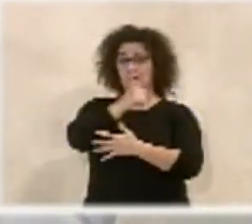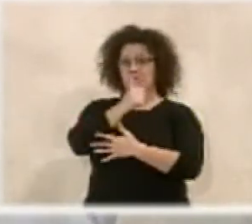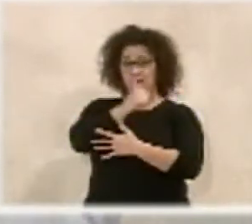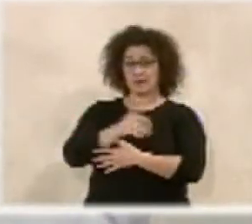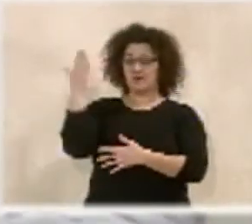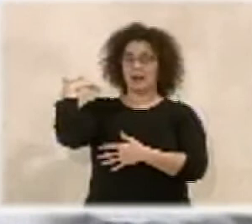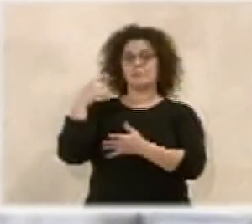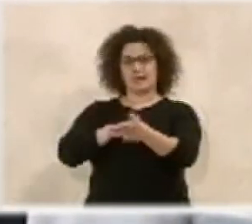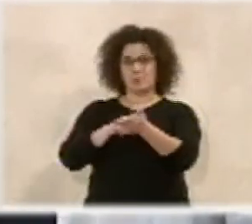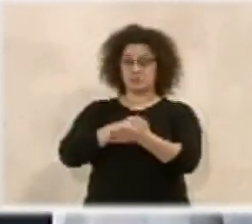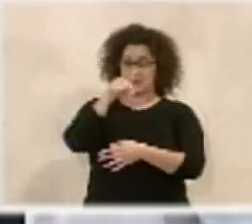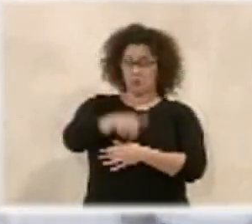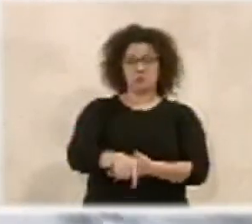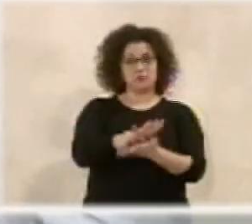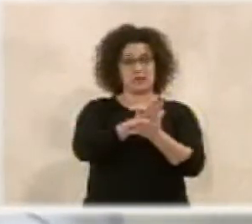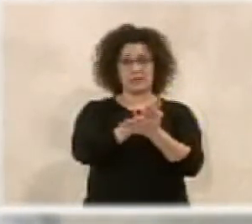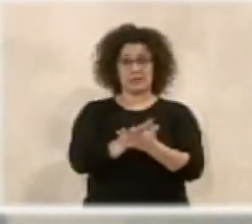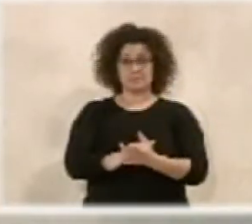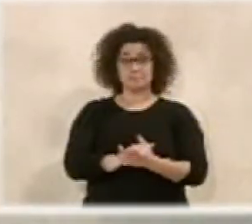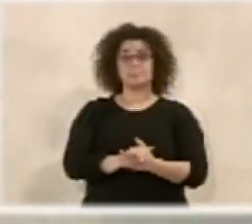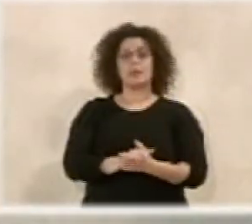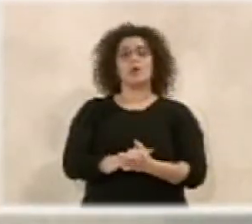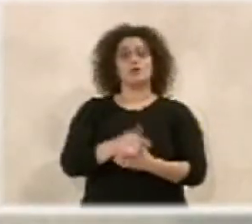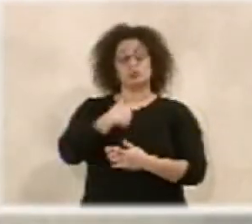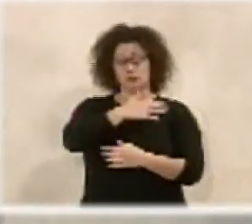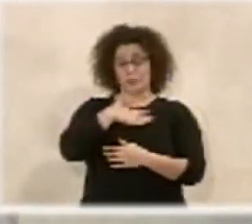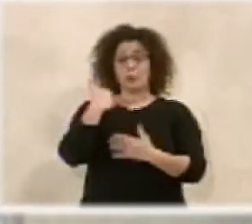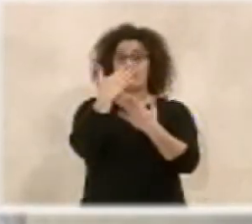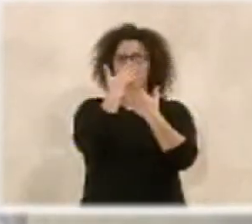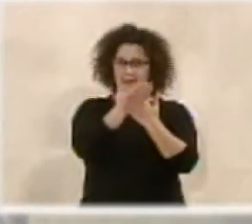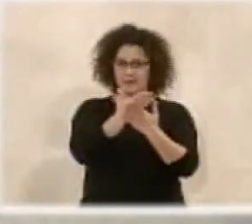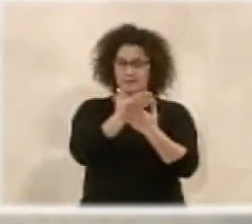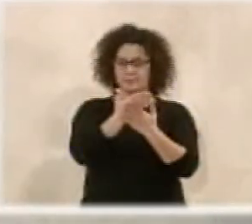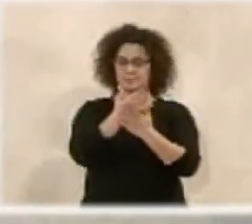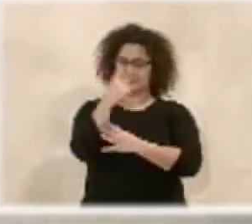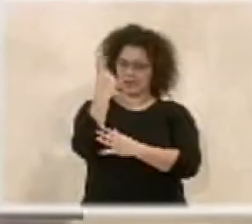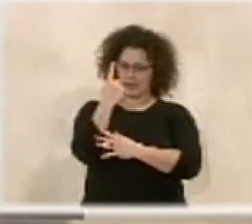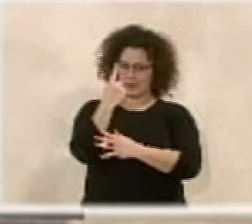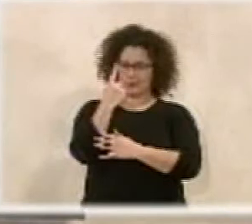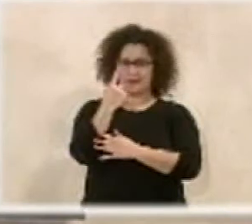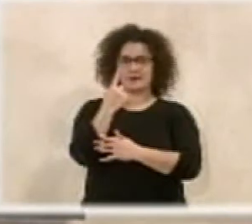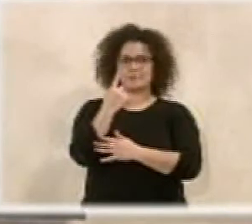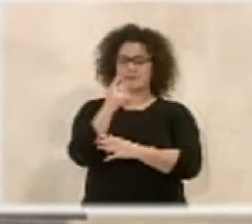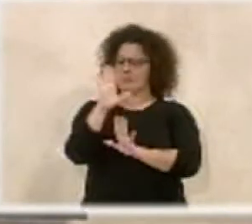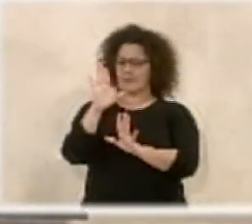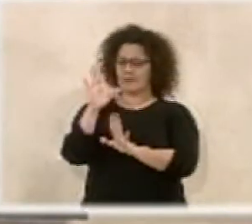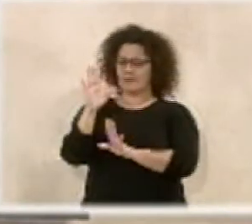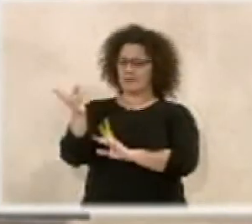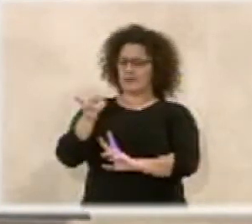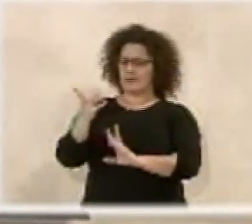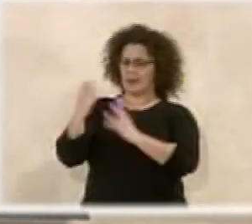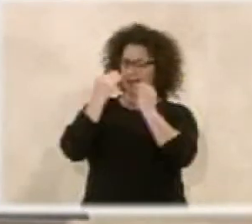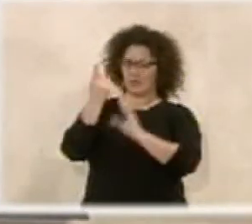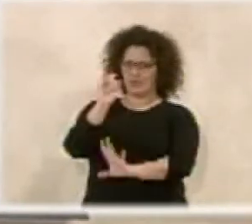tranquilas que el otro día, fíjate lo que te digo. Y bueno, y otra cosa que quiero pedir antes de hacer la pregunta, no te voy a dar lugar a que me